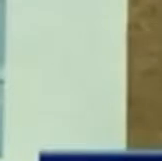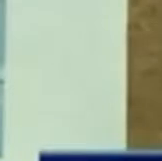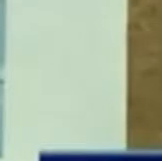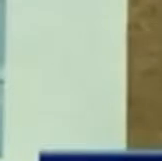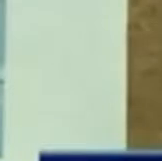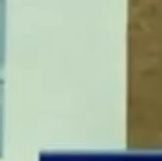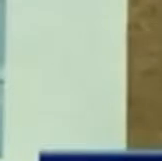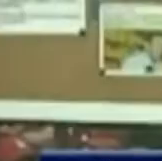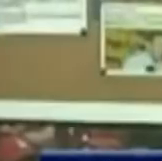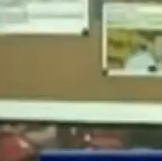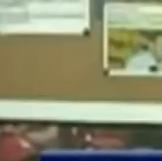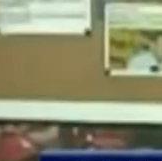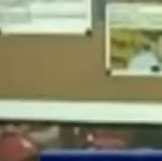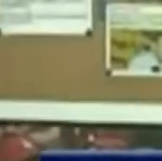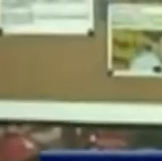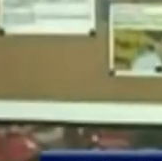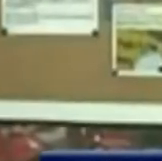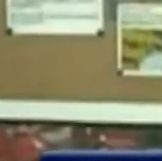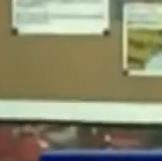no